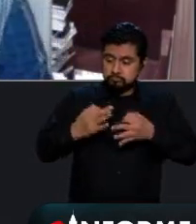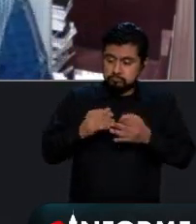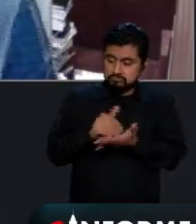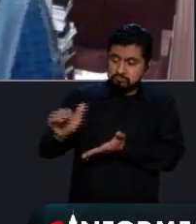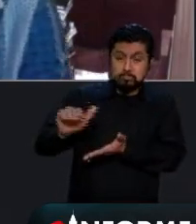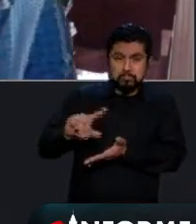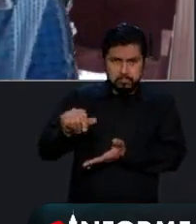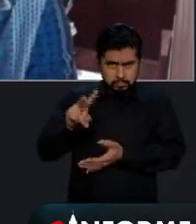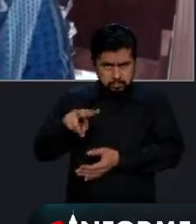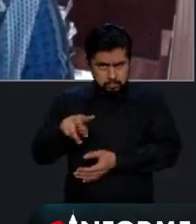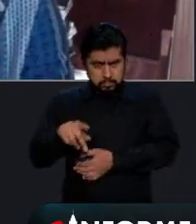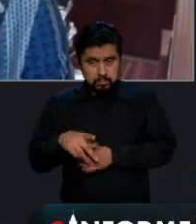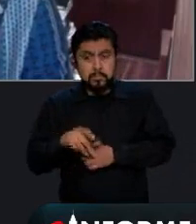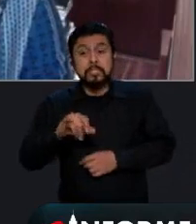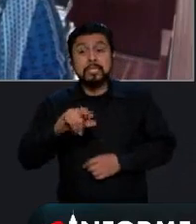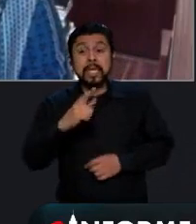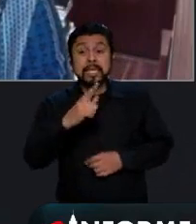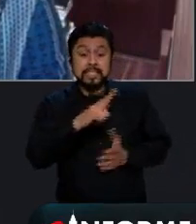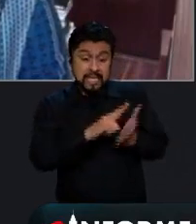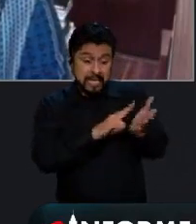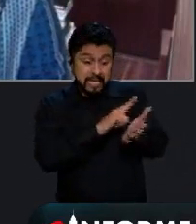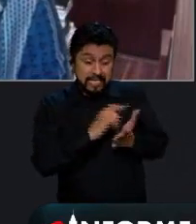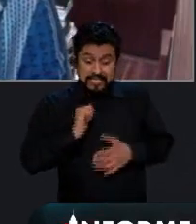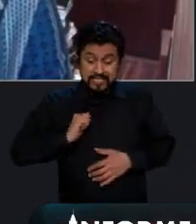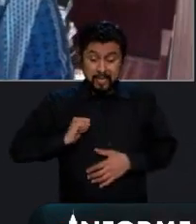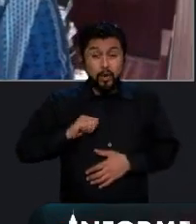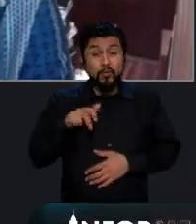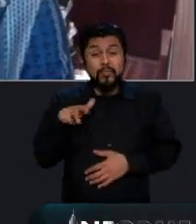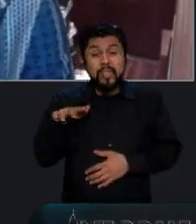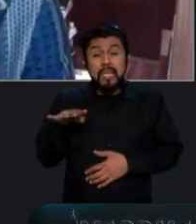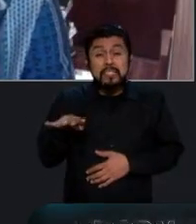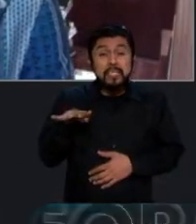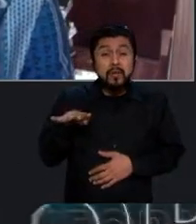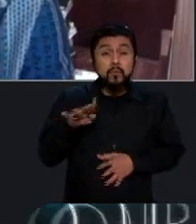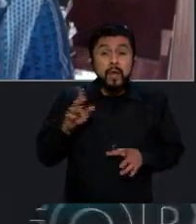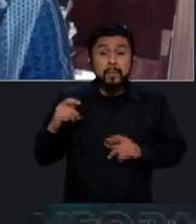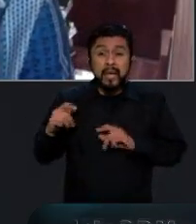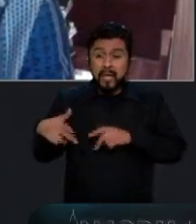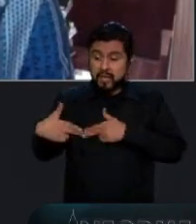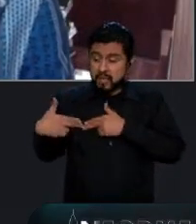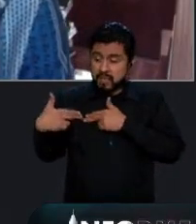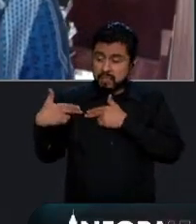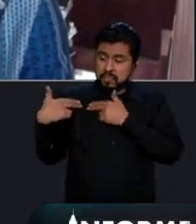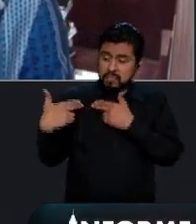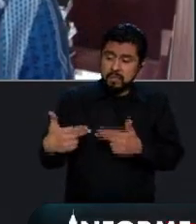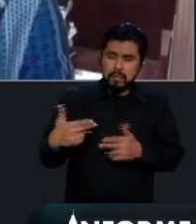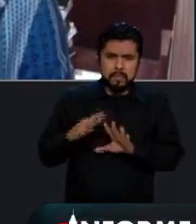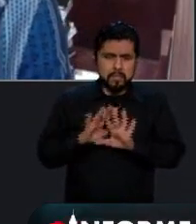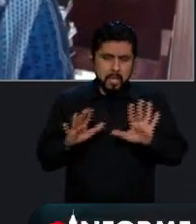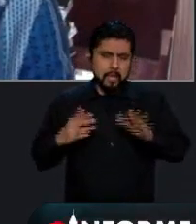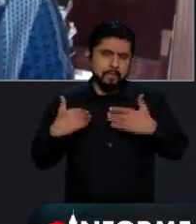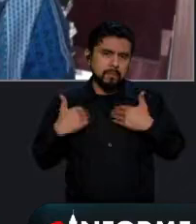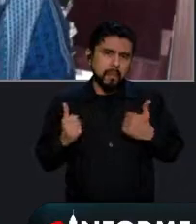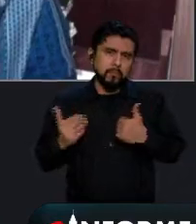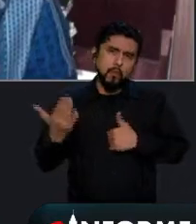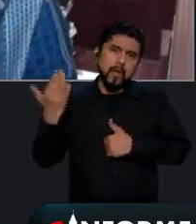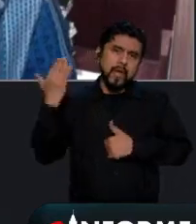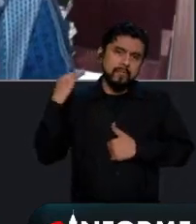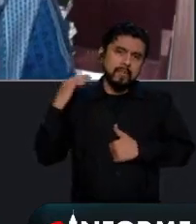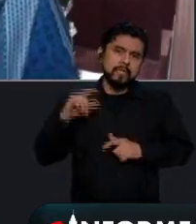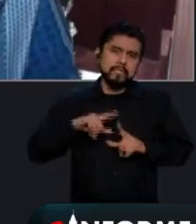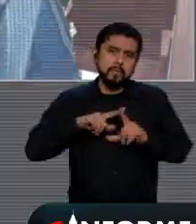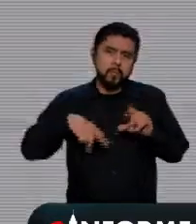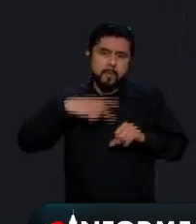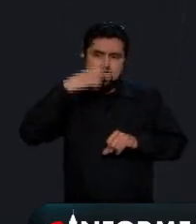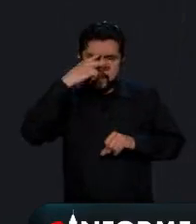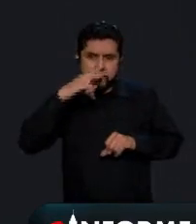esta es una ley que viene efectivamente desde el siglo XIX y es herencia de un momento que se entiende históricamente, un país